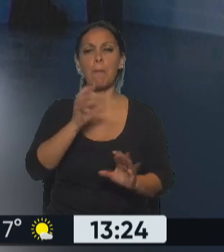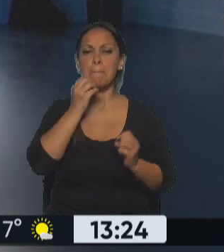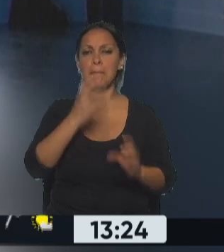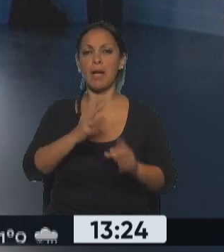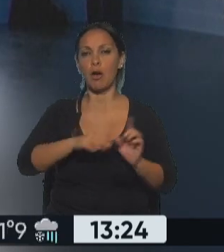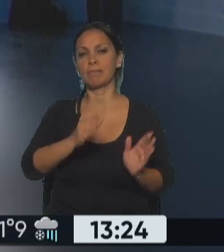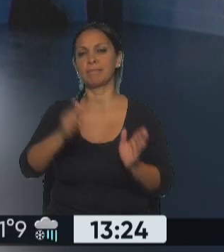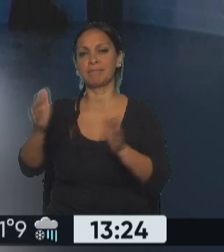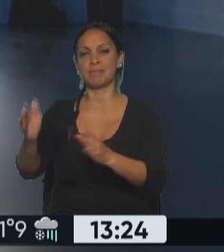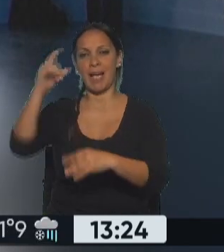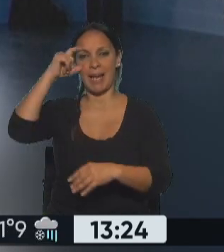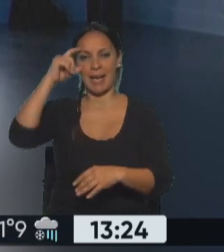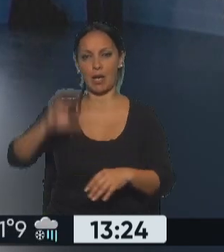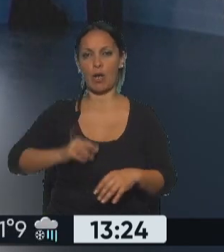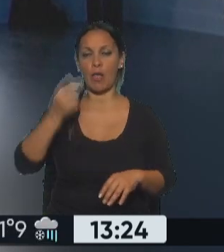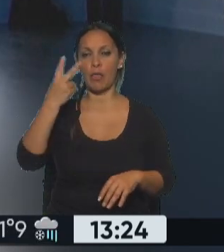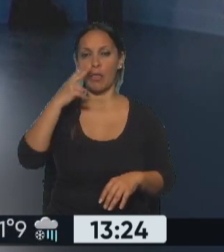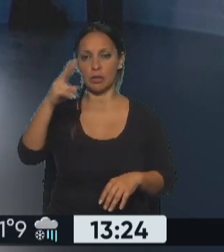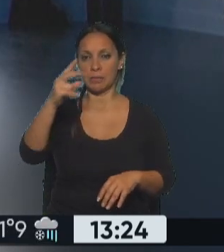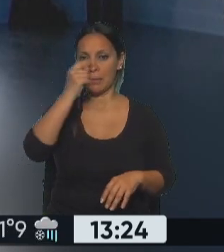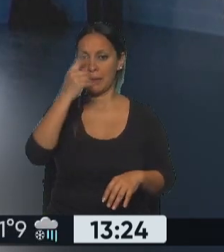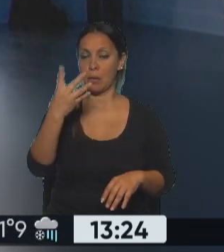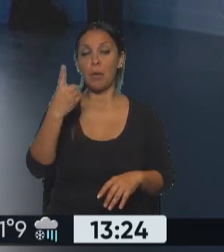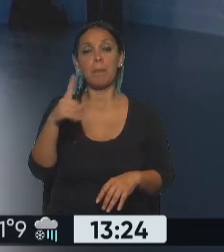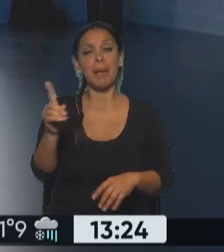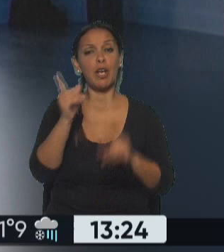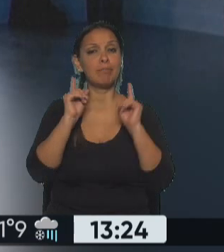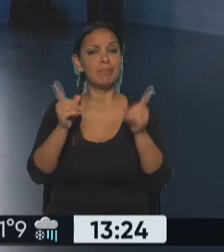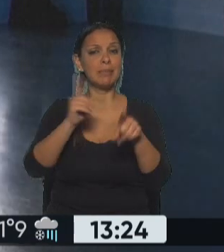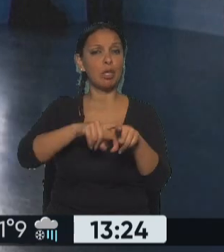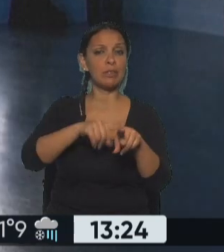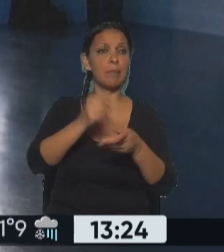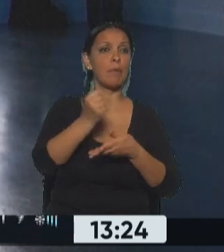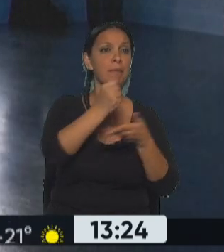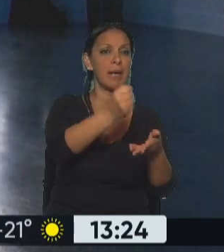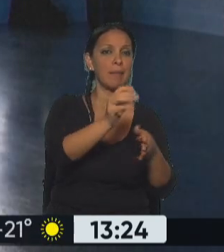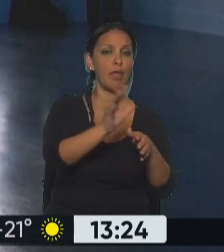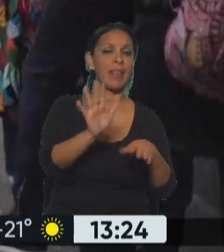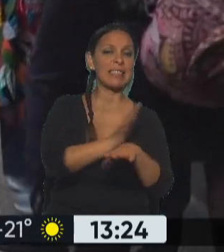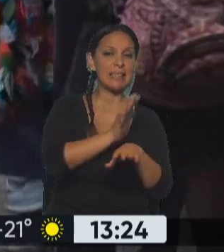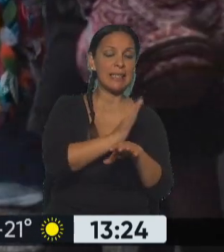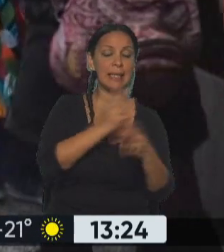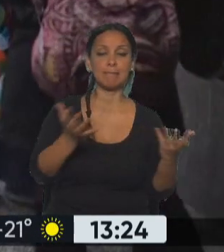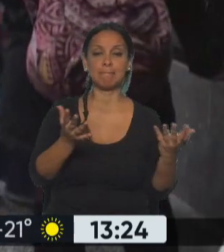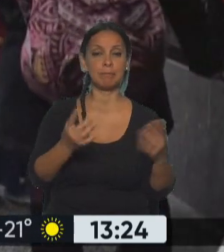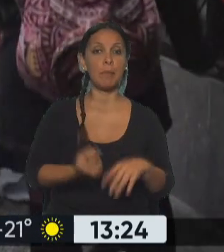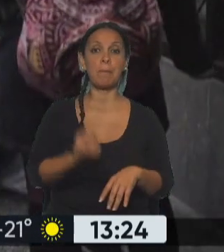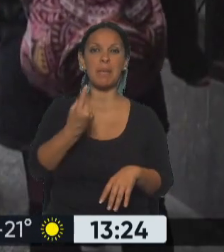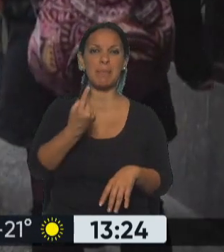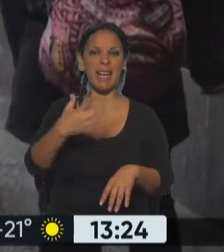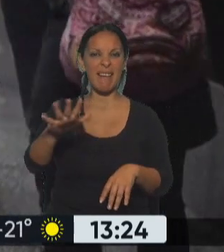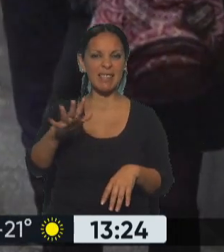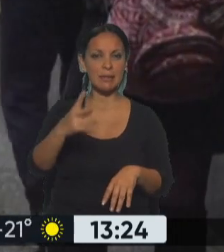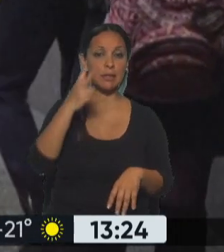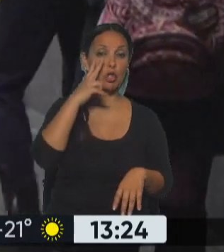con la complicación de que se superpone con la temporada de premios de cine es la primera vez que se posponen desde el año